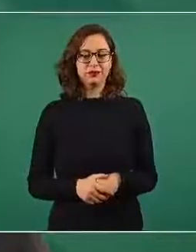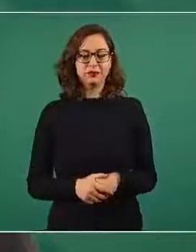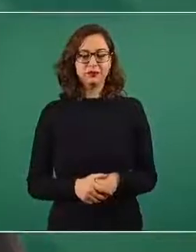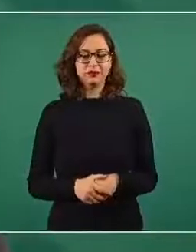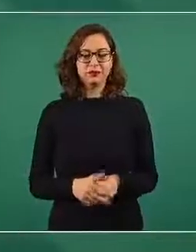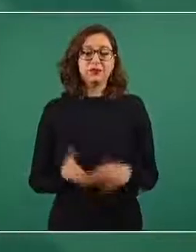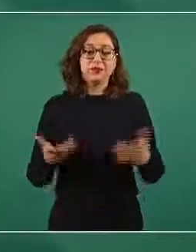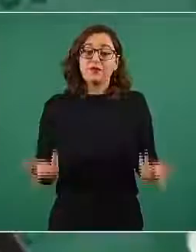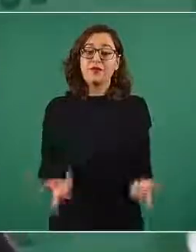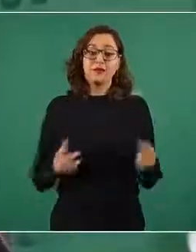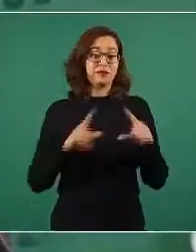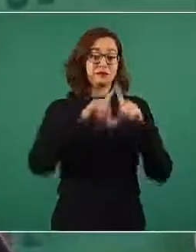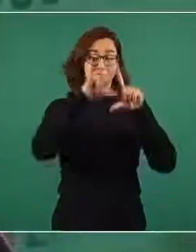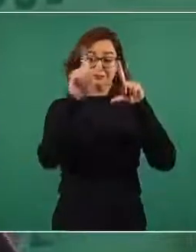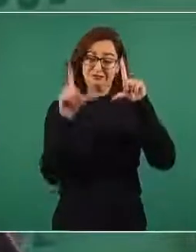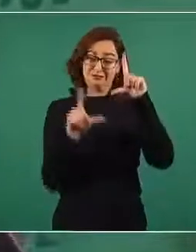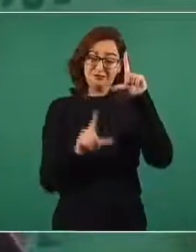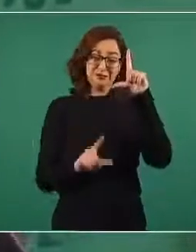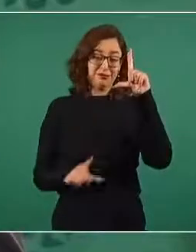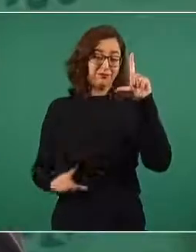Entonces, ese es México.